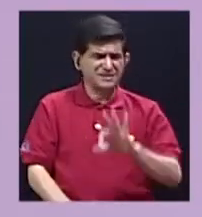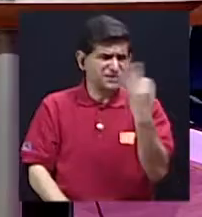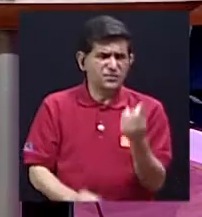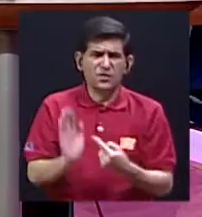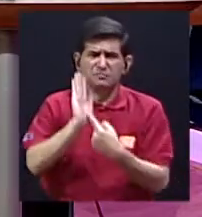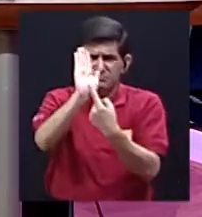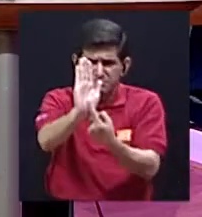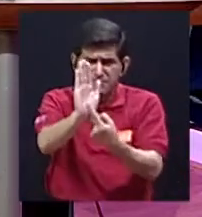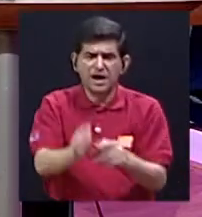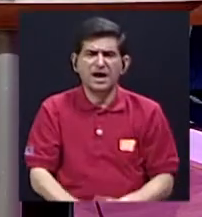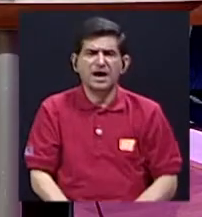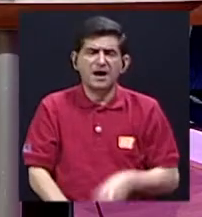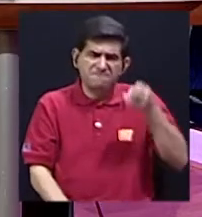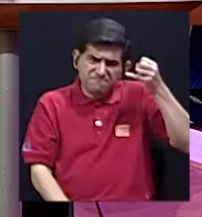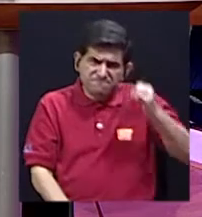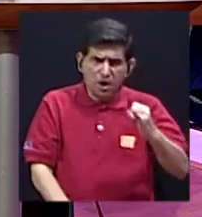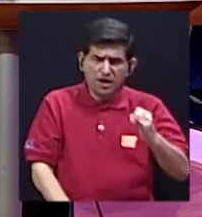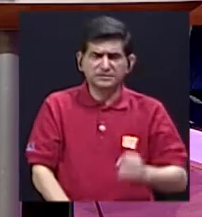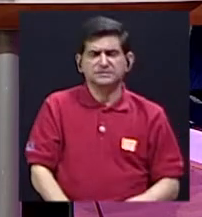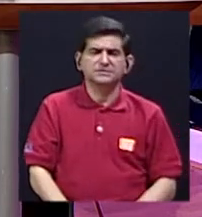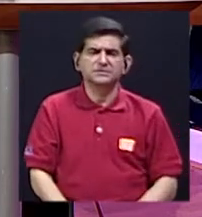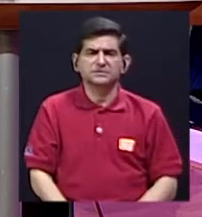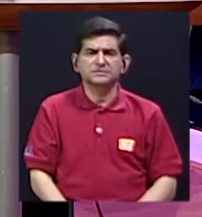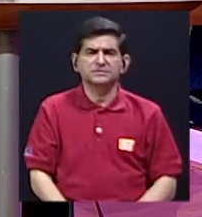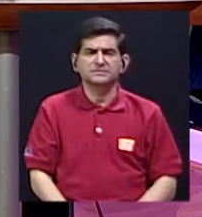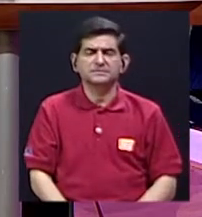evidentemente la violación sexual